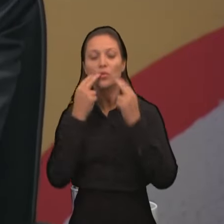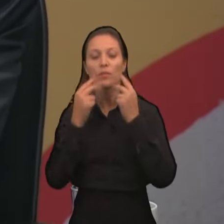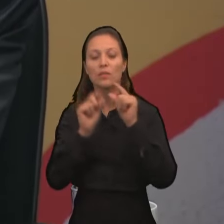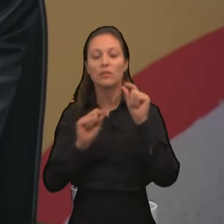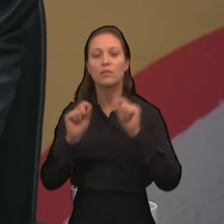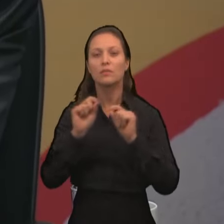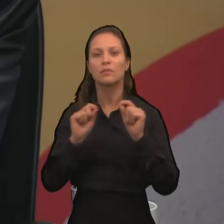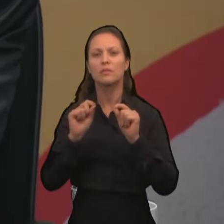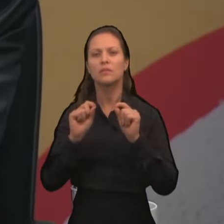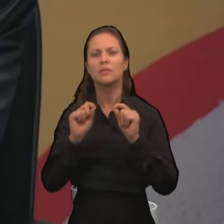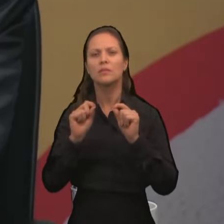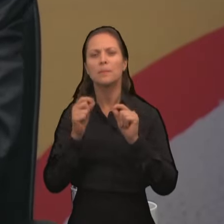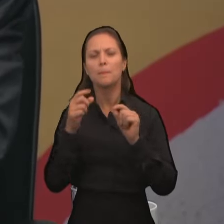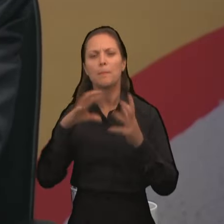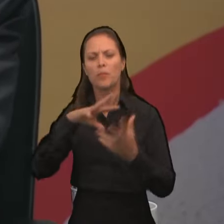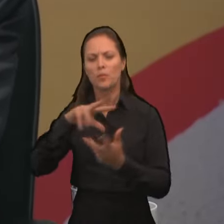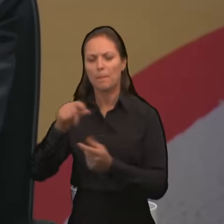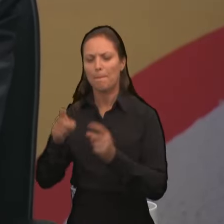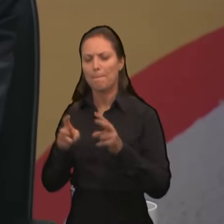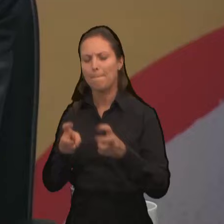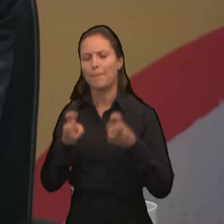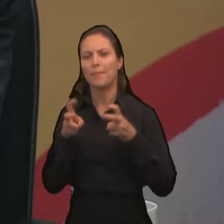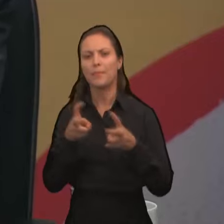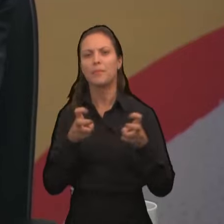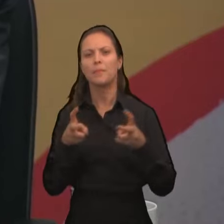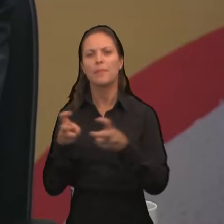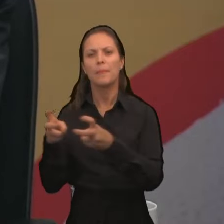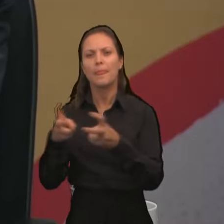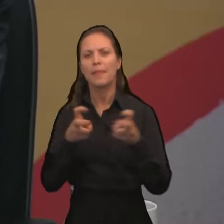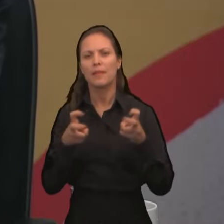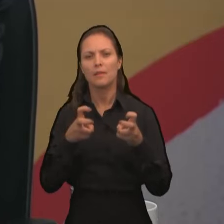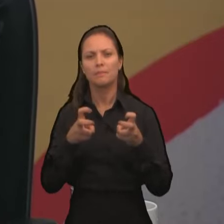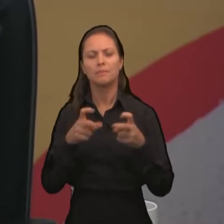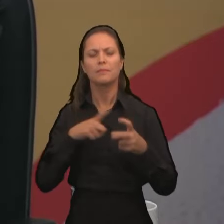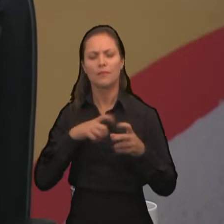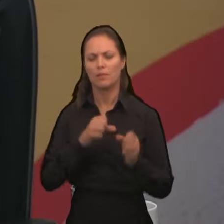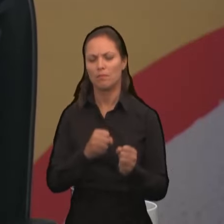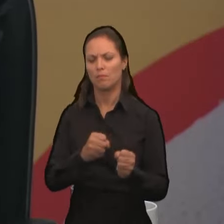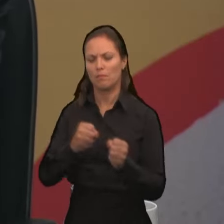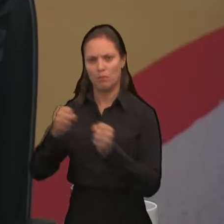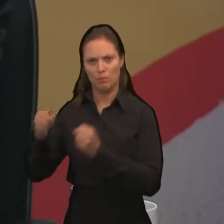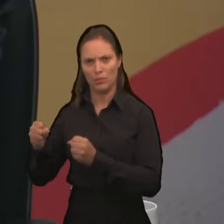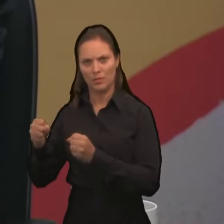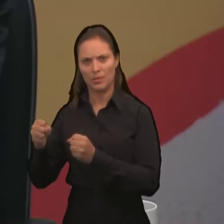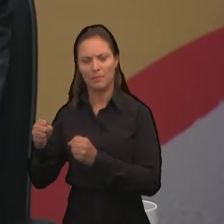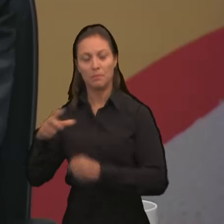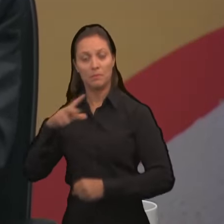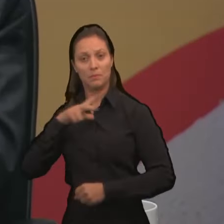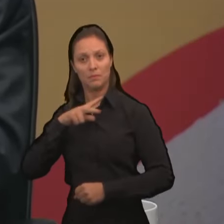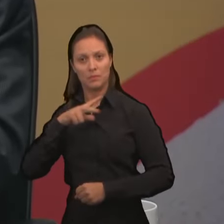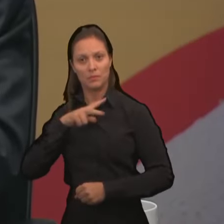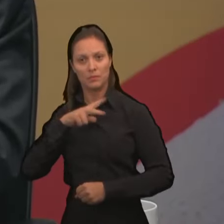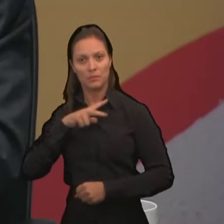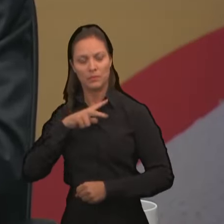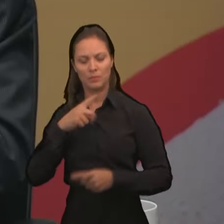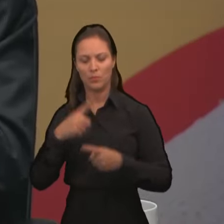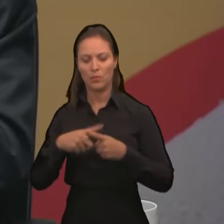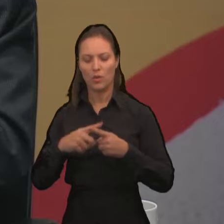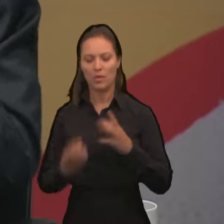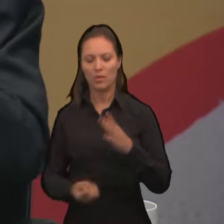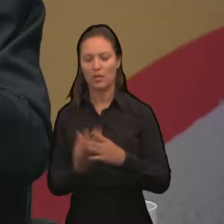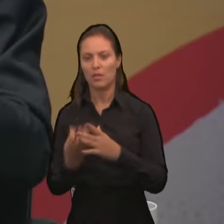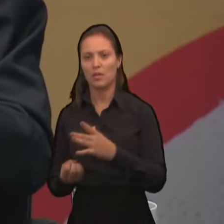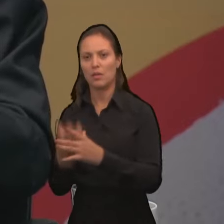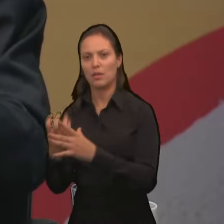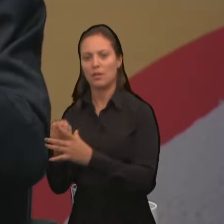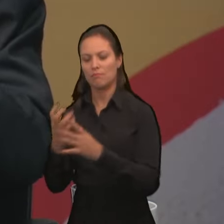gran novedad que vivimos en este mundo es el surgimiento de estos poderes privados que son las plataformas